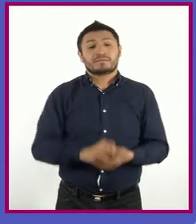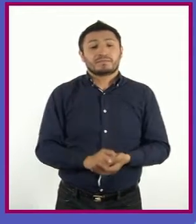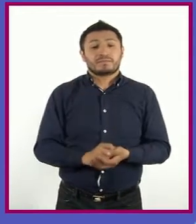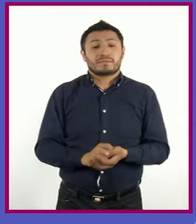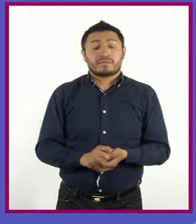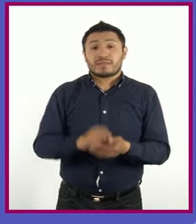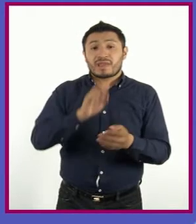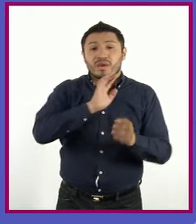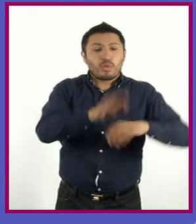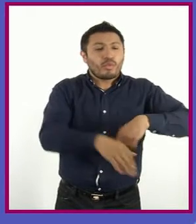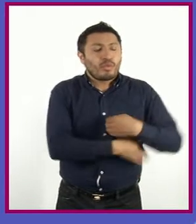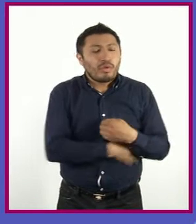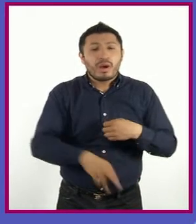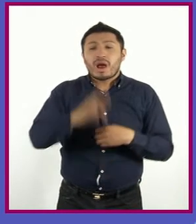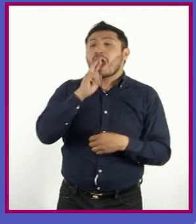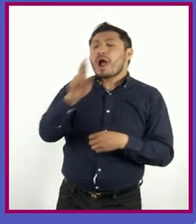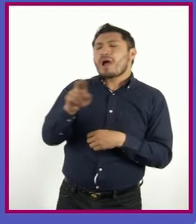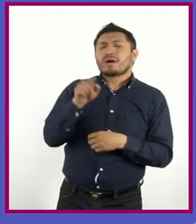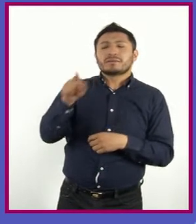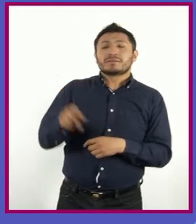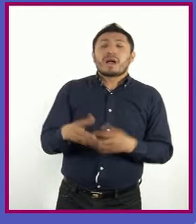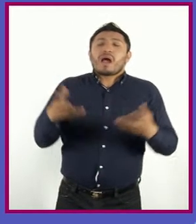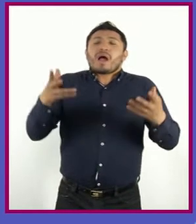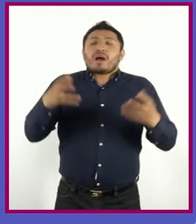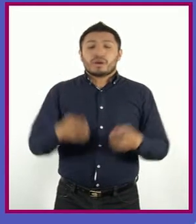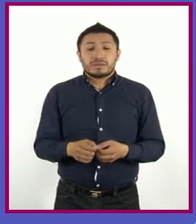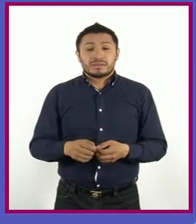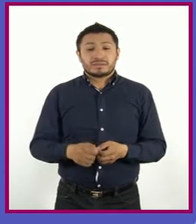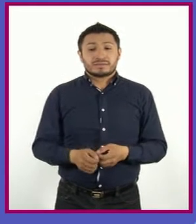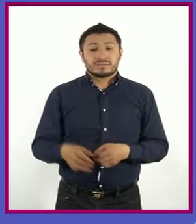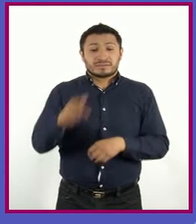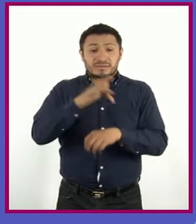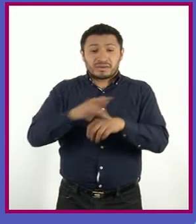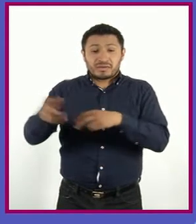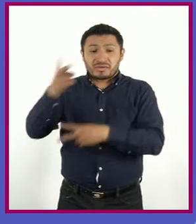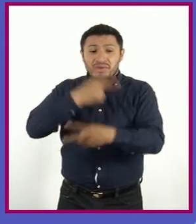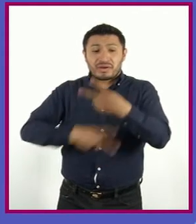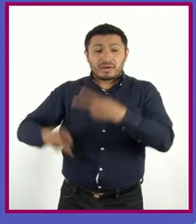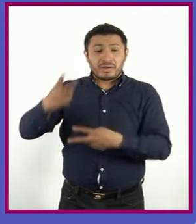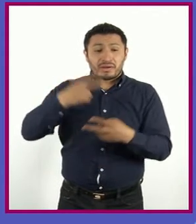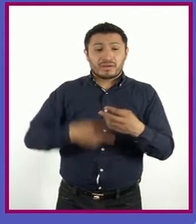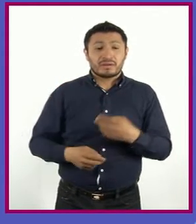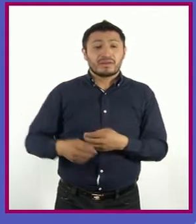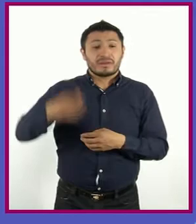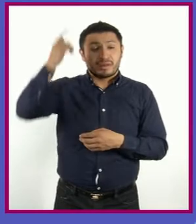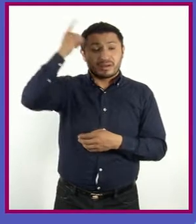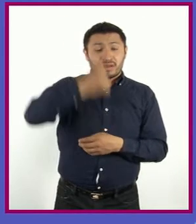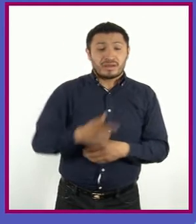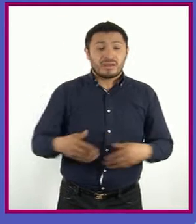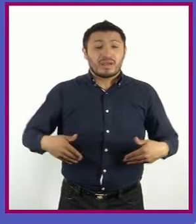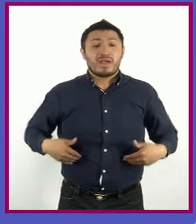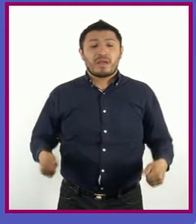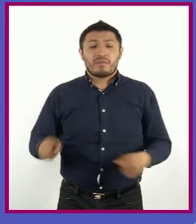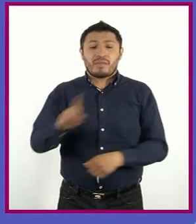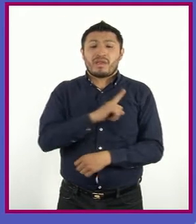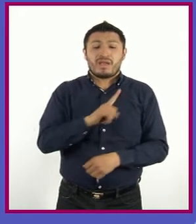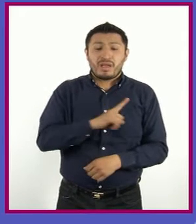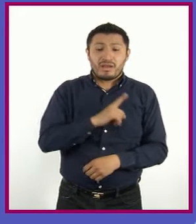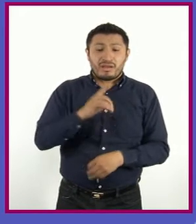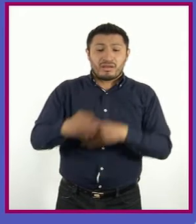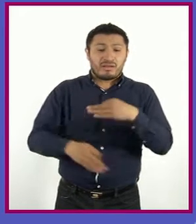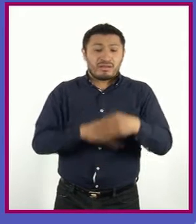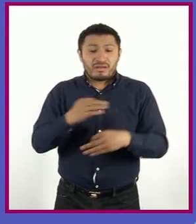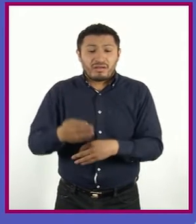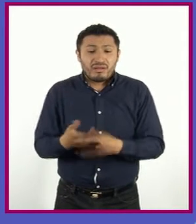Guardarlo, respondió ella suspirando. Desnudo vino, de noche, hambriento y solo. Y con todo, no tenía